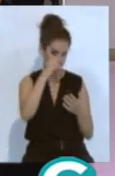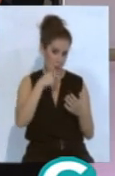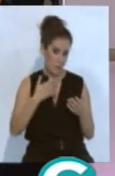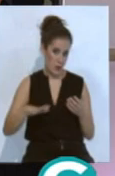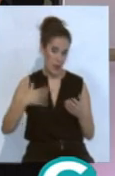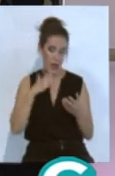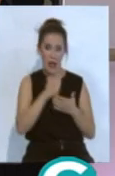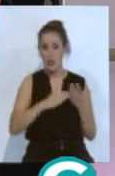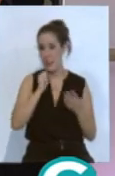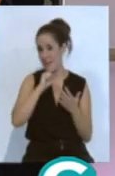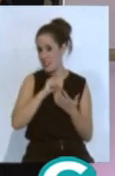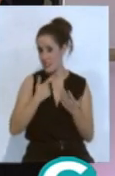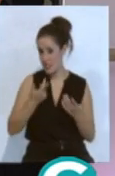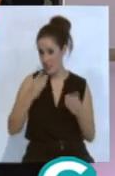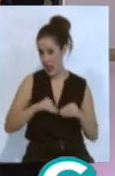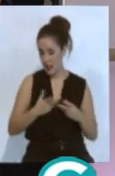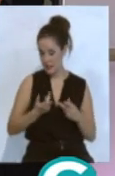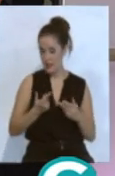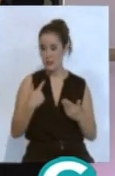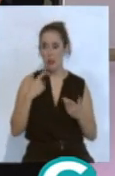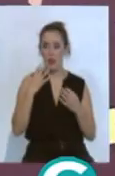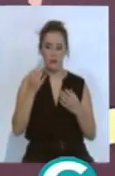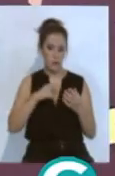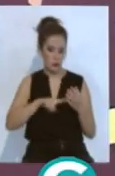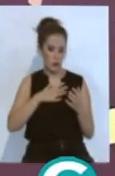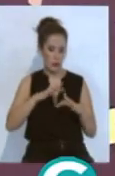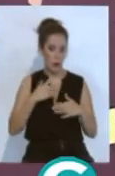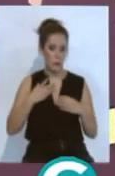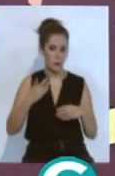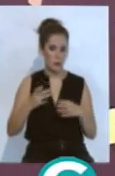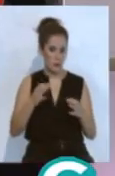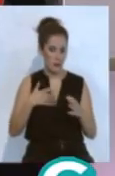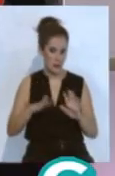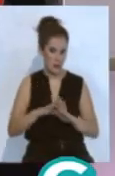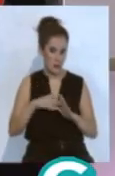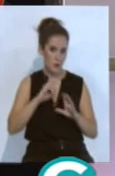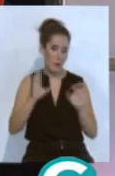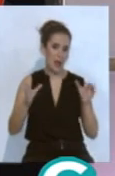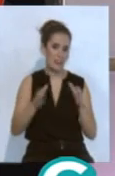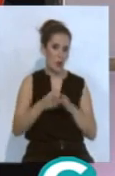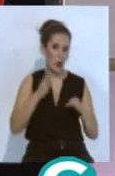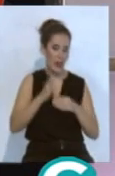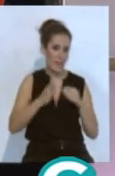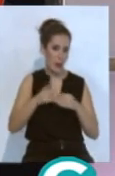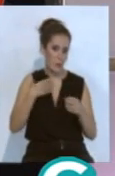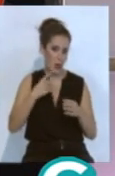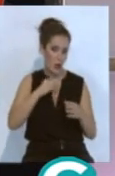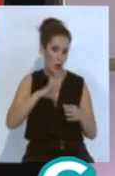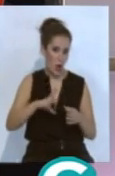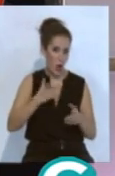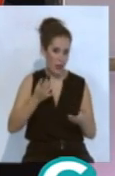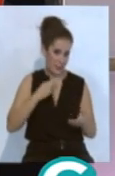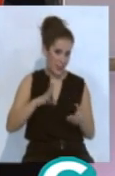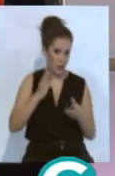defienda, siempre van a estar vivas, ¿no? Por supuesto. Entonces, para eso hemos creado este batallón Rébana, muy gaditano, muy colorido,